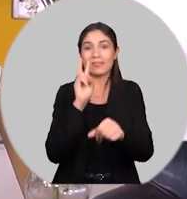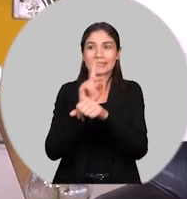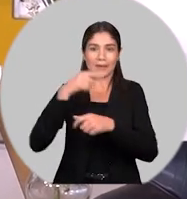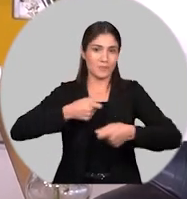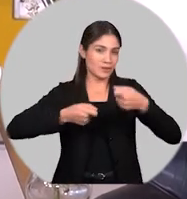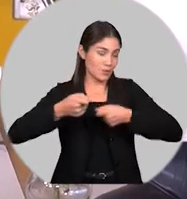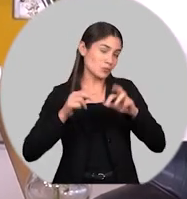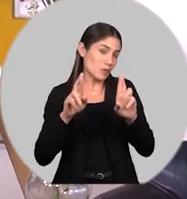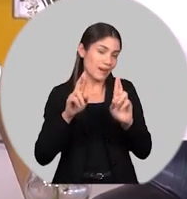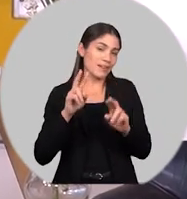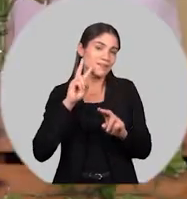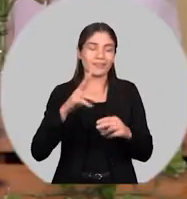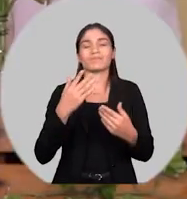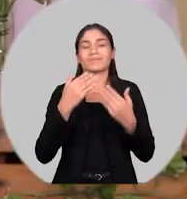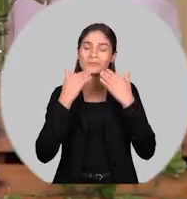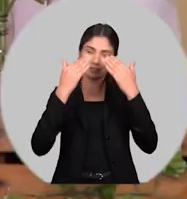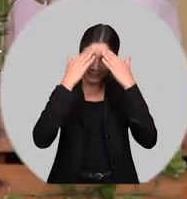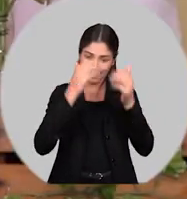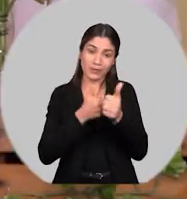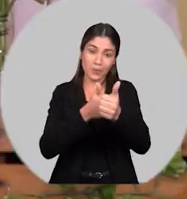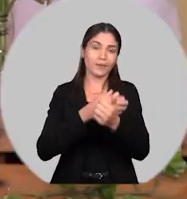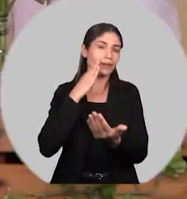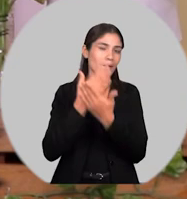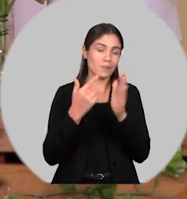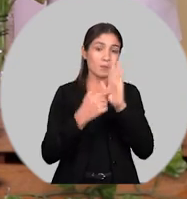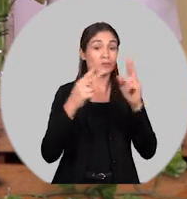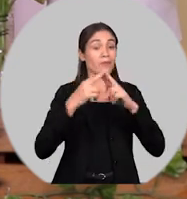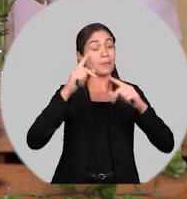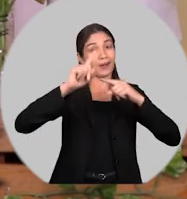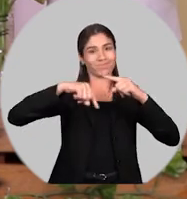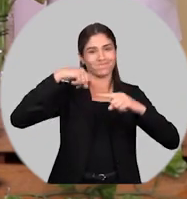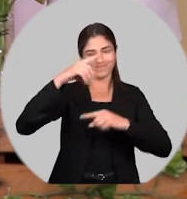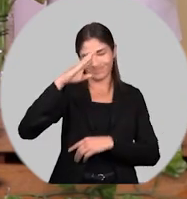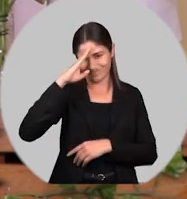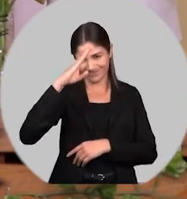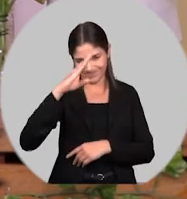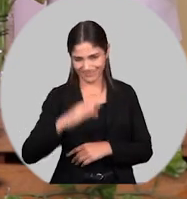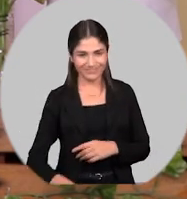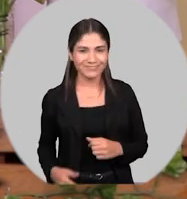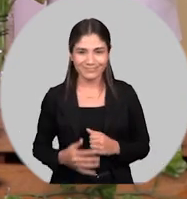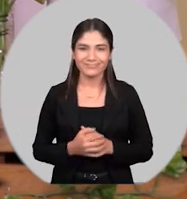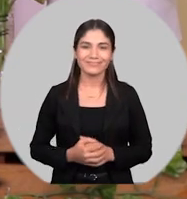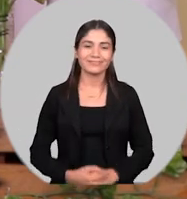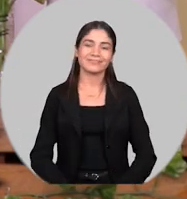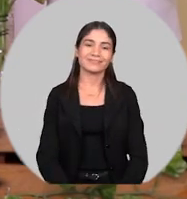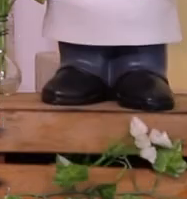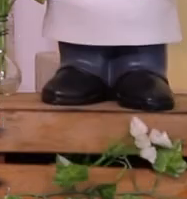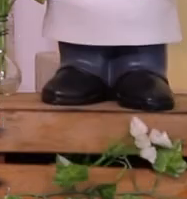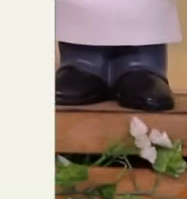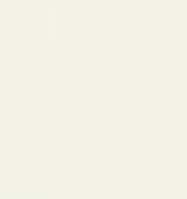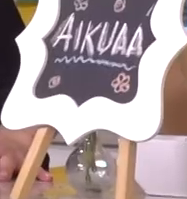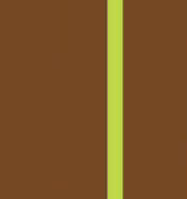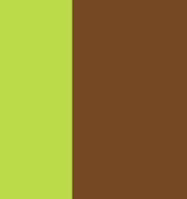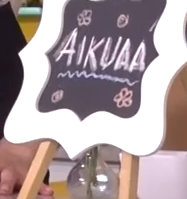que visiten Café del Cielo. Muchísimas gracias por acompañarnos y hasta la próxima. Nos vemos.